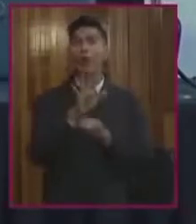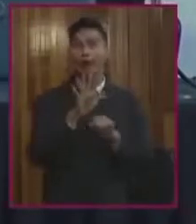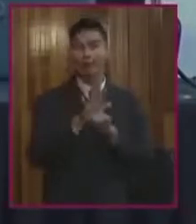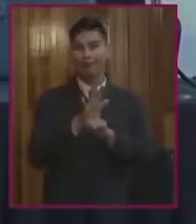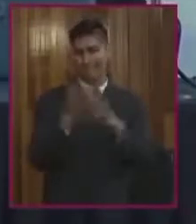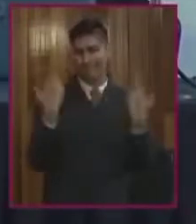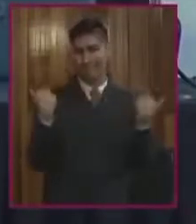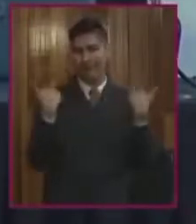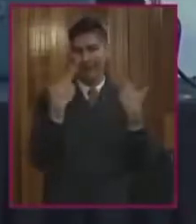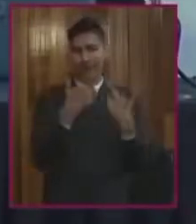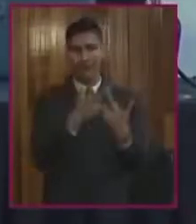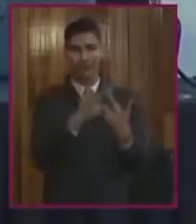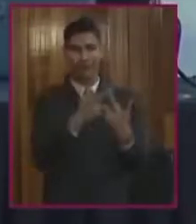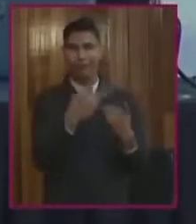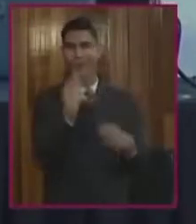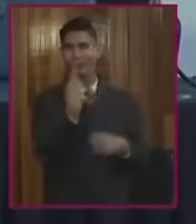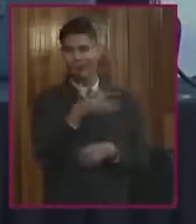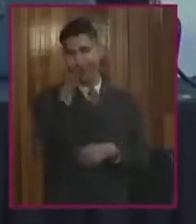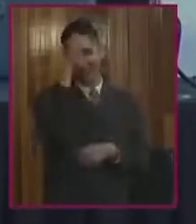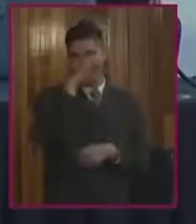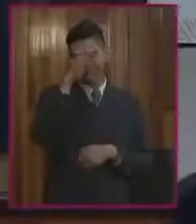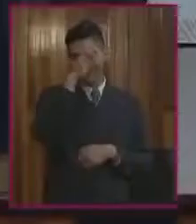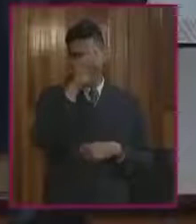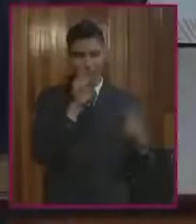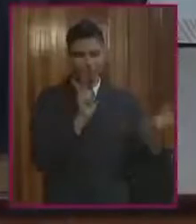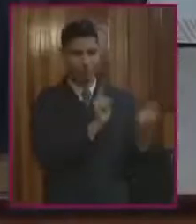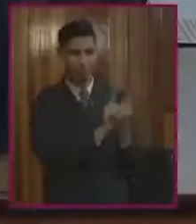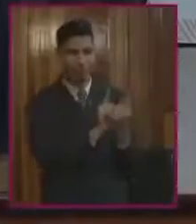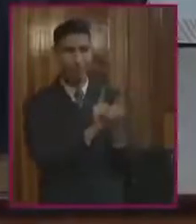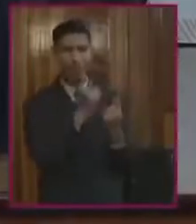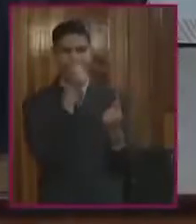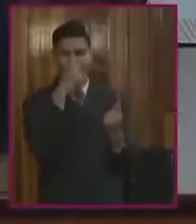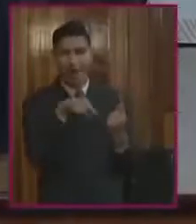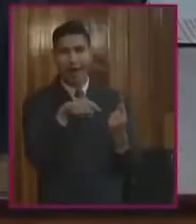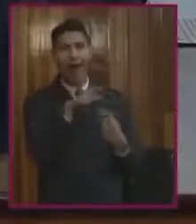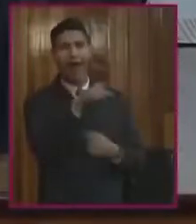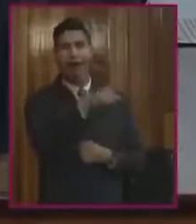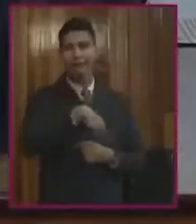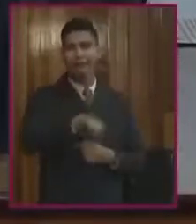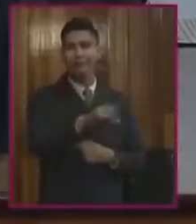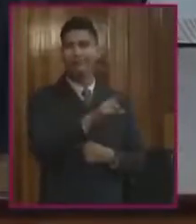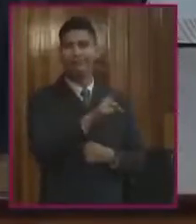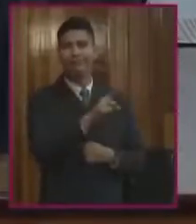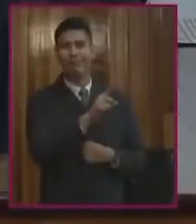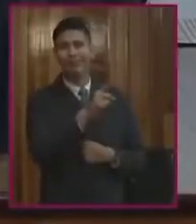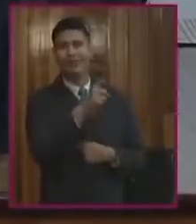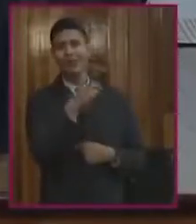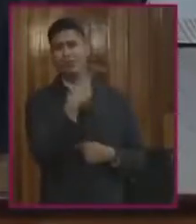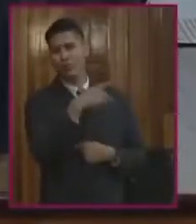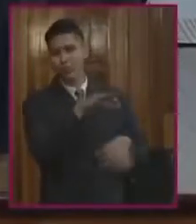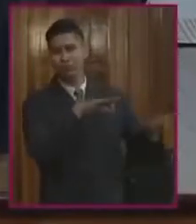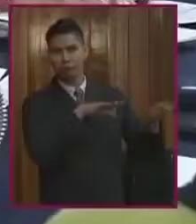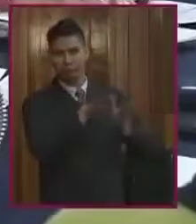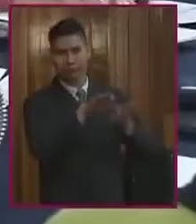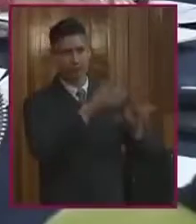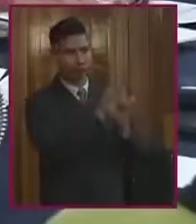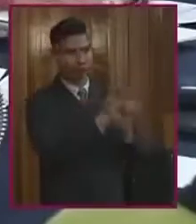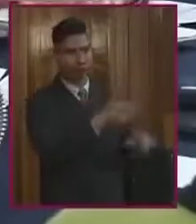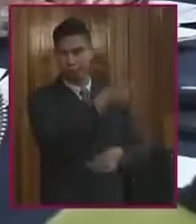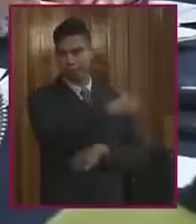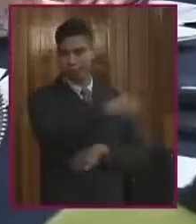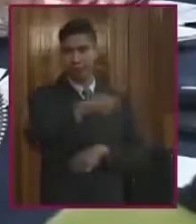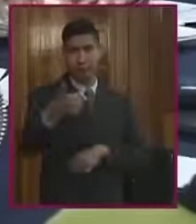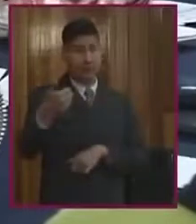trabajo docente y la autonomía y la libertad de cátedra. También creo que es central el lugar que ocupa